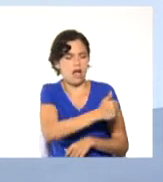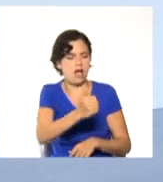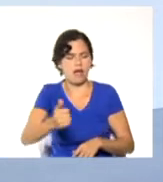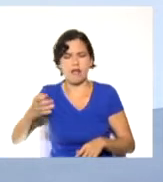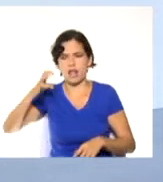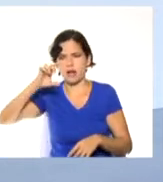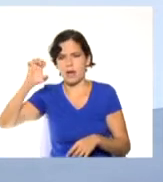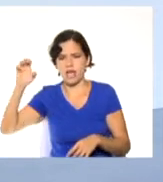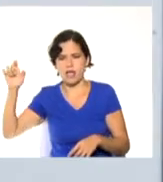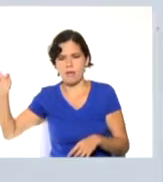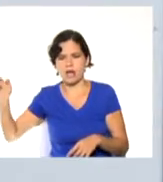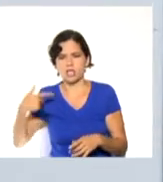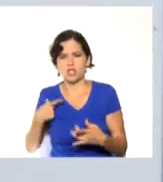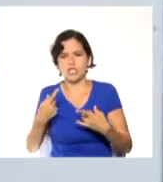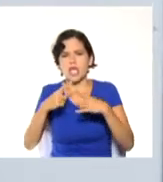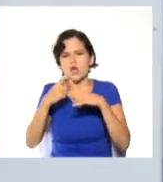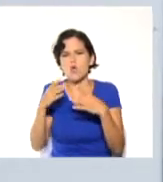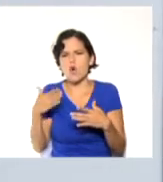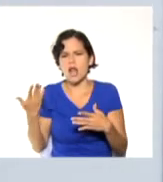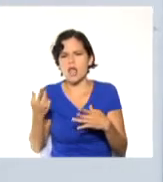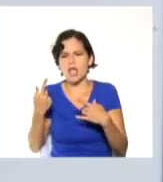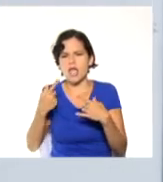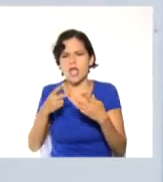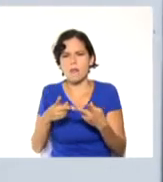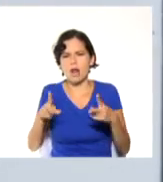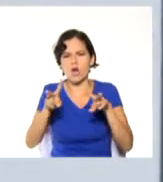X, ¿cuál es el valor de X?